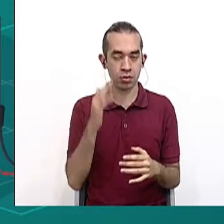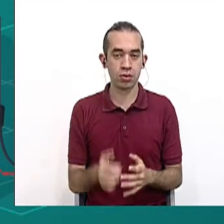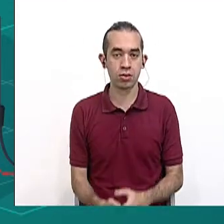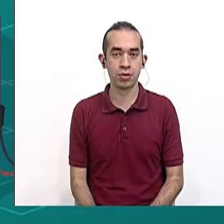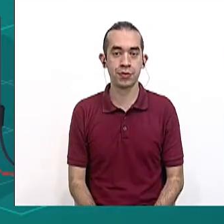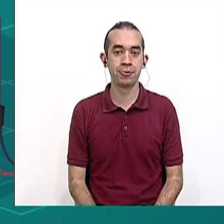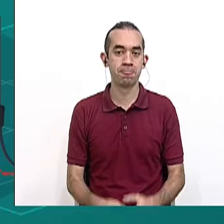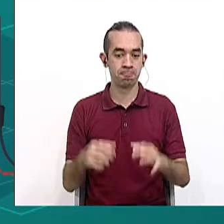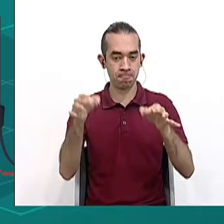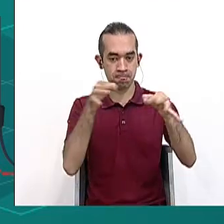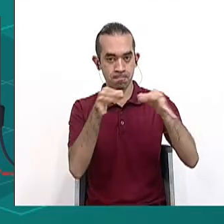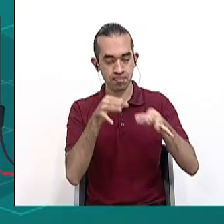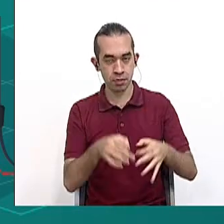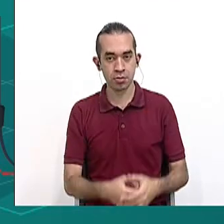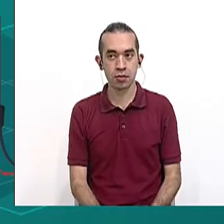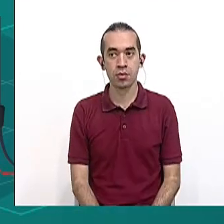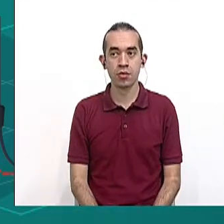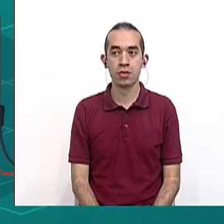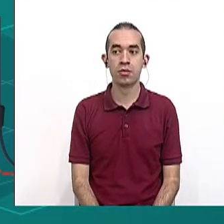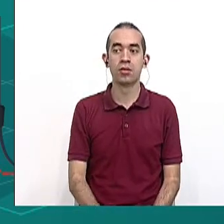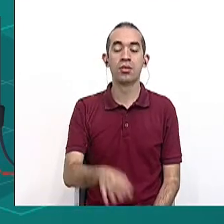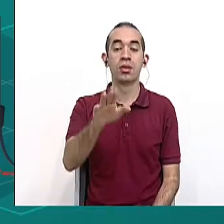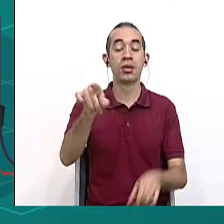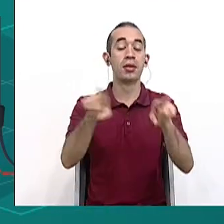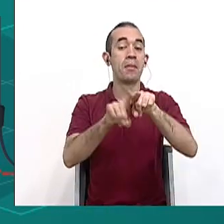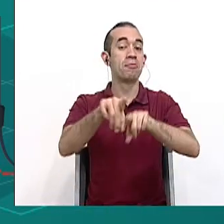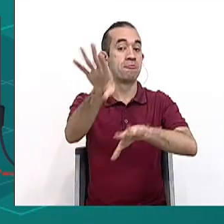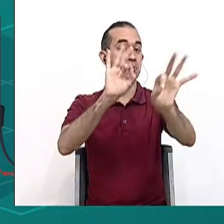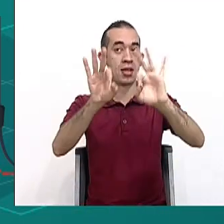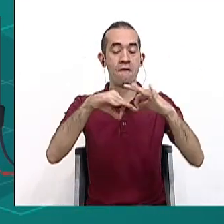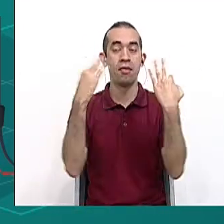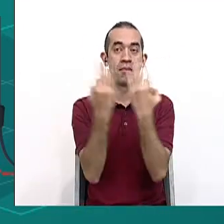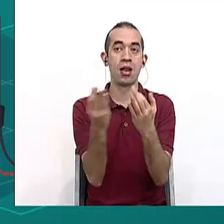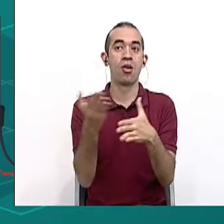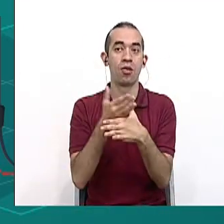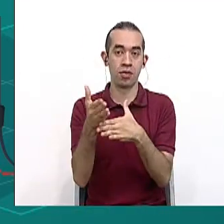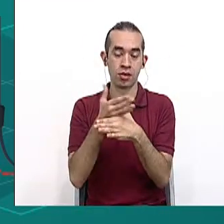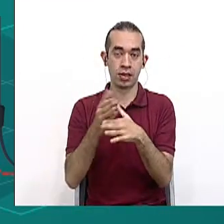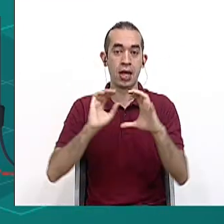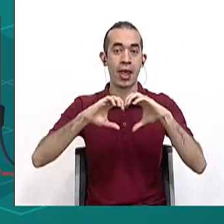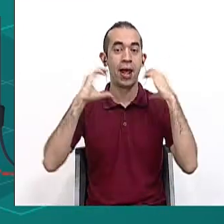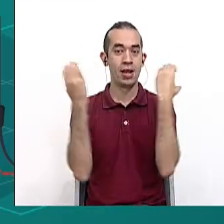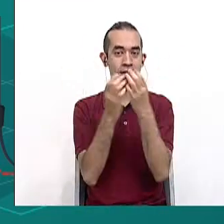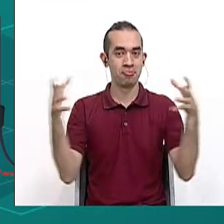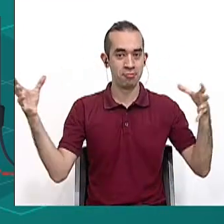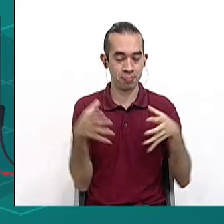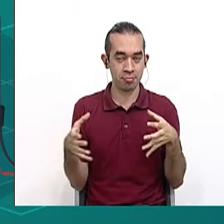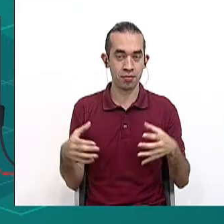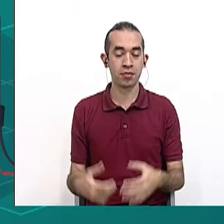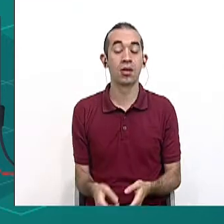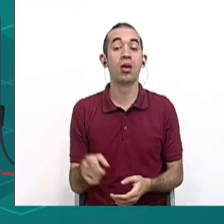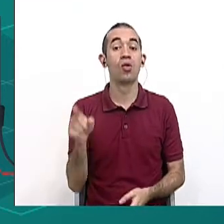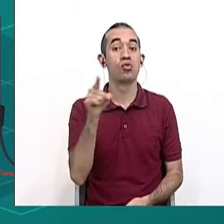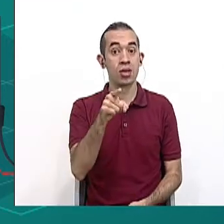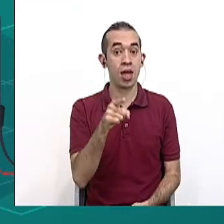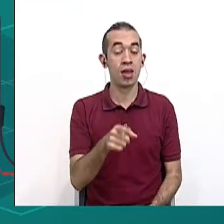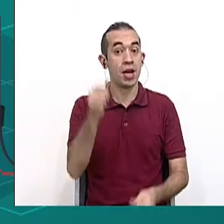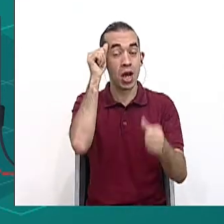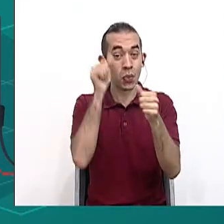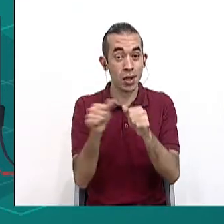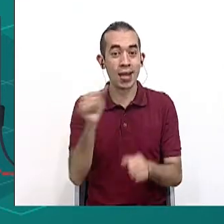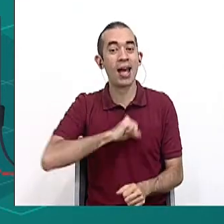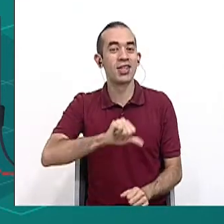estaremos desarrollando. También invite a sus familiares a compartir esta clase con nosotros y no olvide una